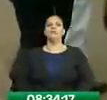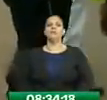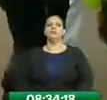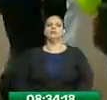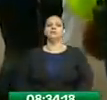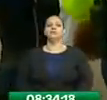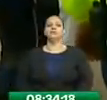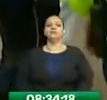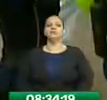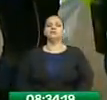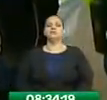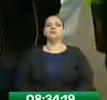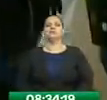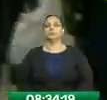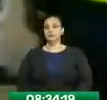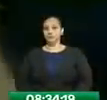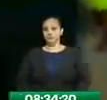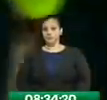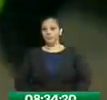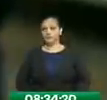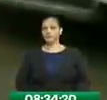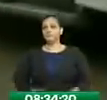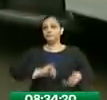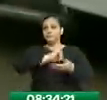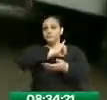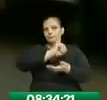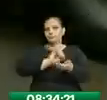del sector de la Juan Montalvo,